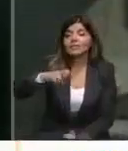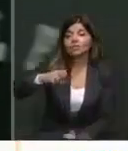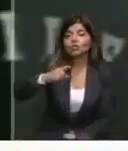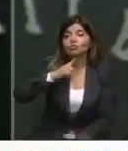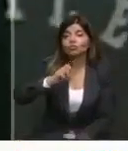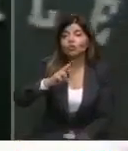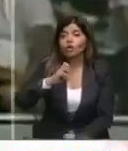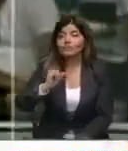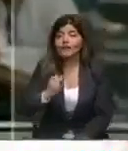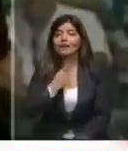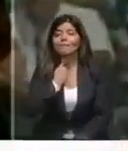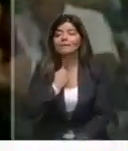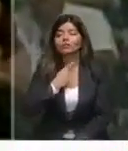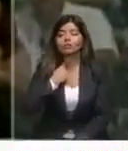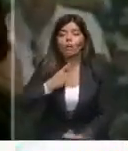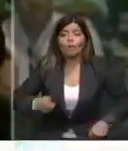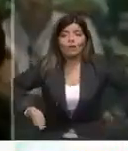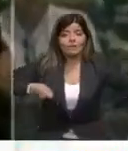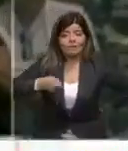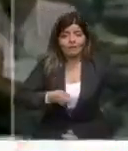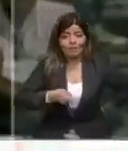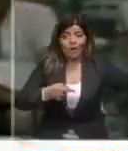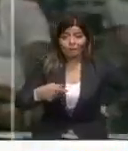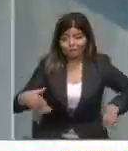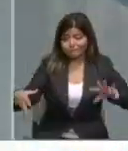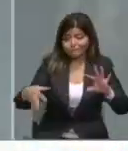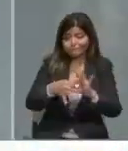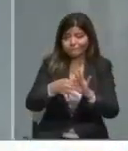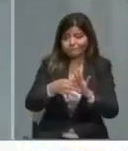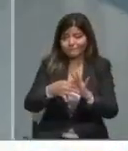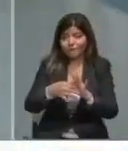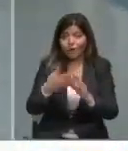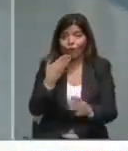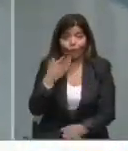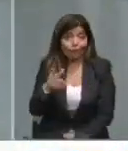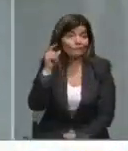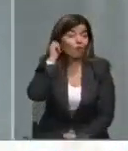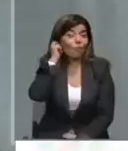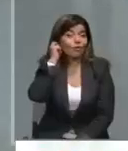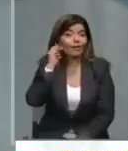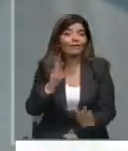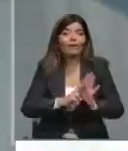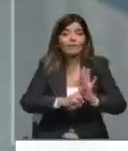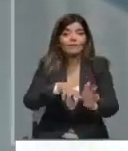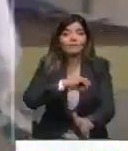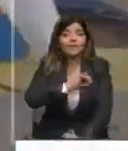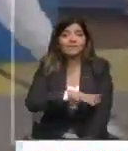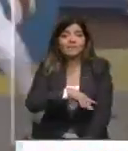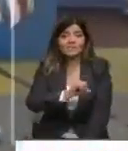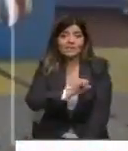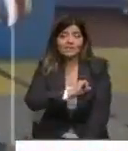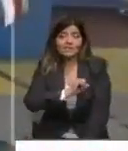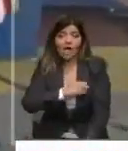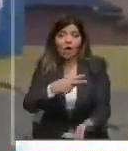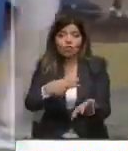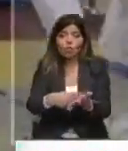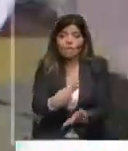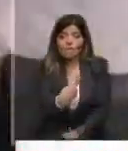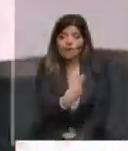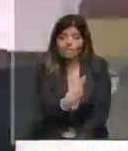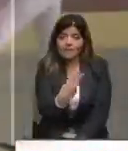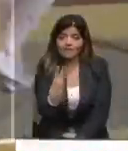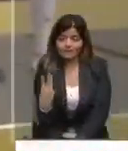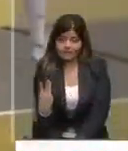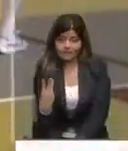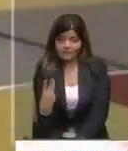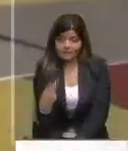el esgrima. Generaciones que estarán unidas en la pista cuando Aranza represente a Chile en Santiago 2023. Con